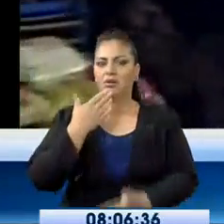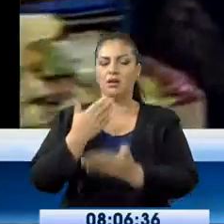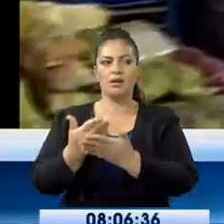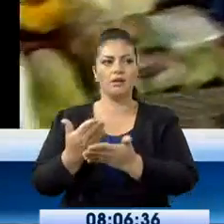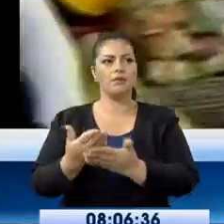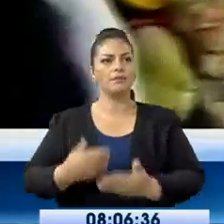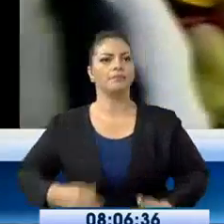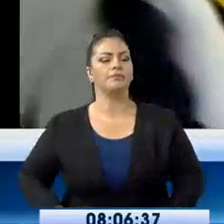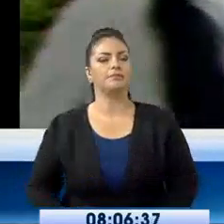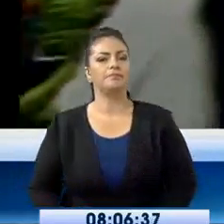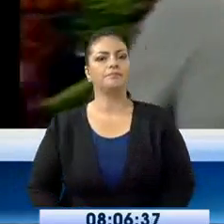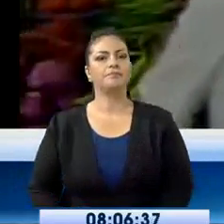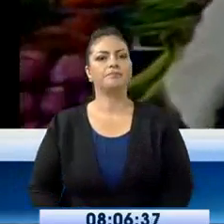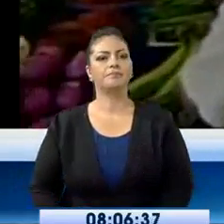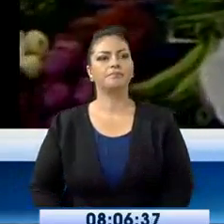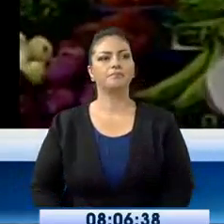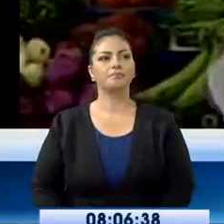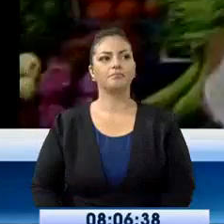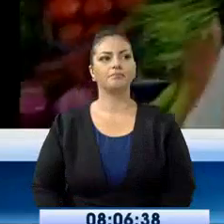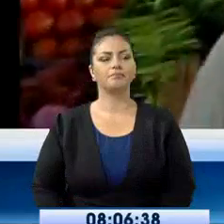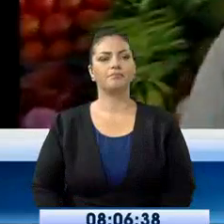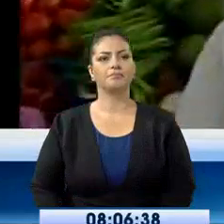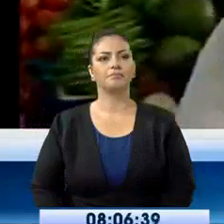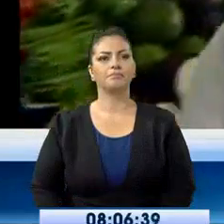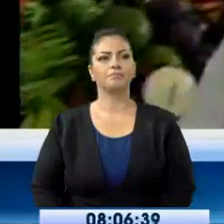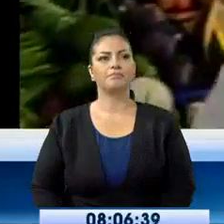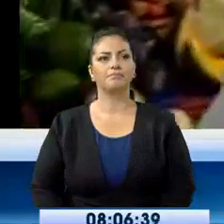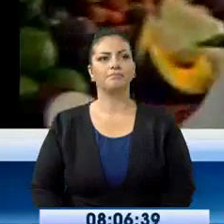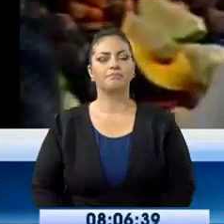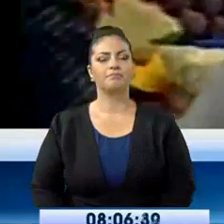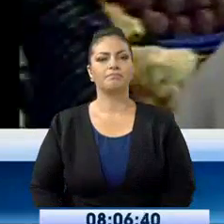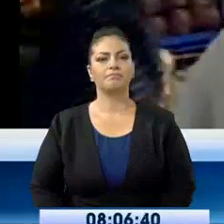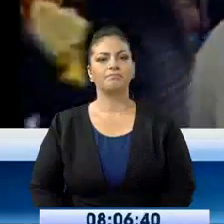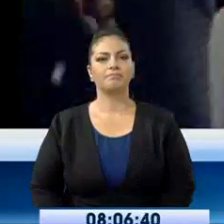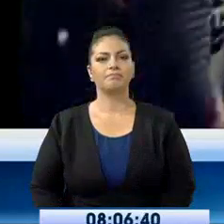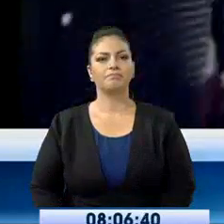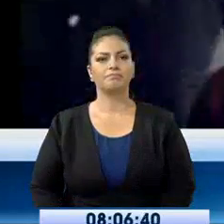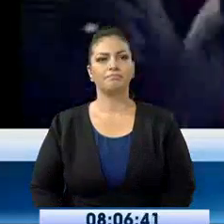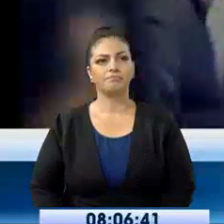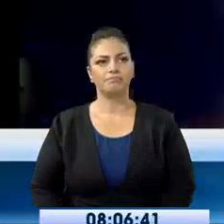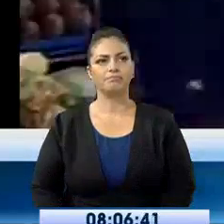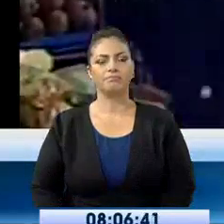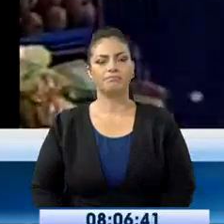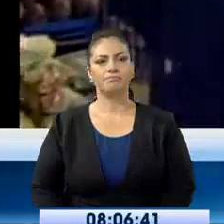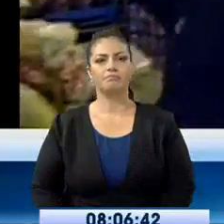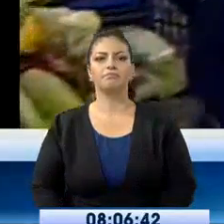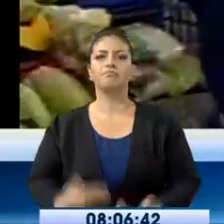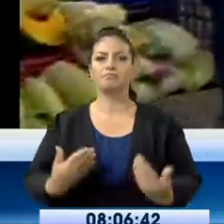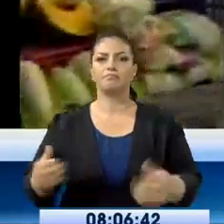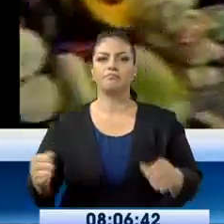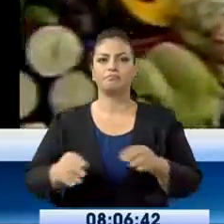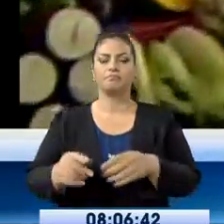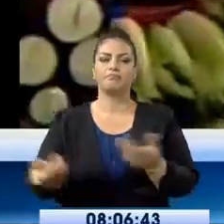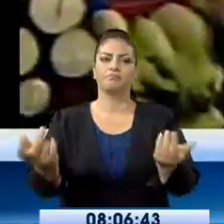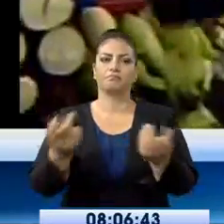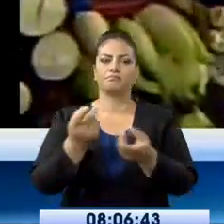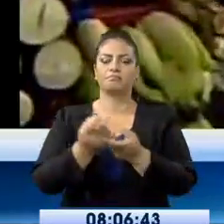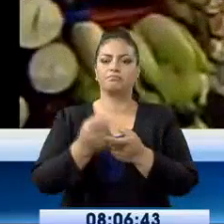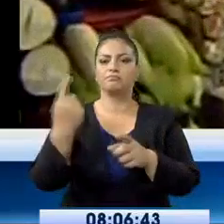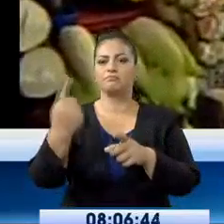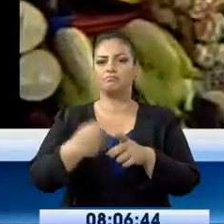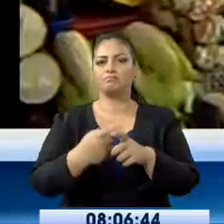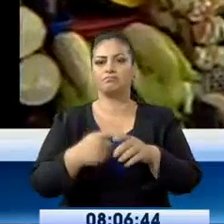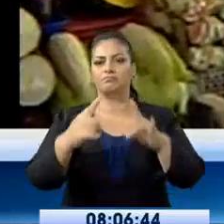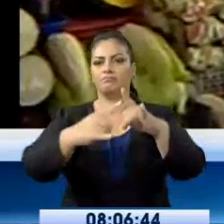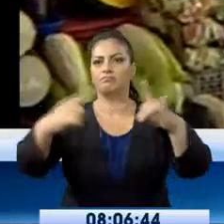Ya, sí, momento de dar paso a estudio. Bueno, tengo entendido que con la lista de los precios de los productos de la